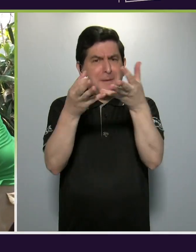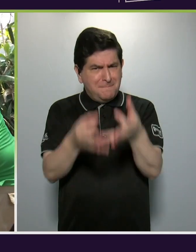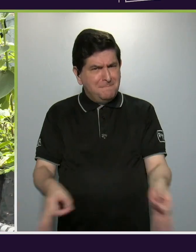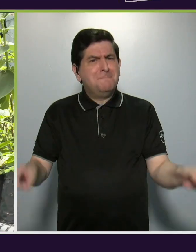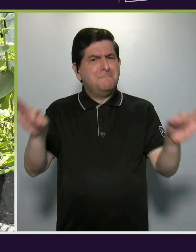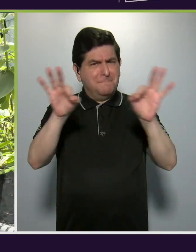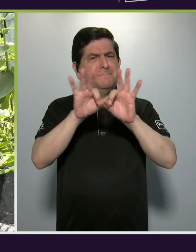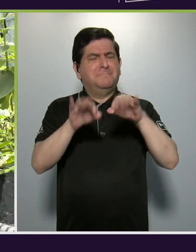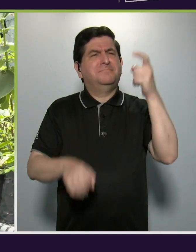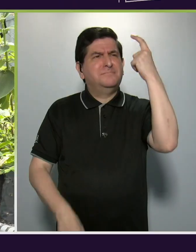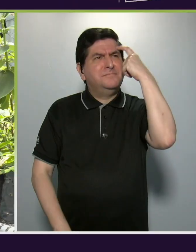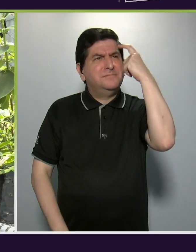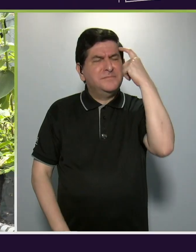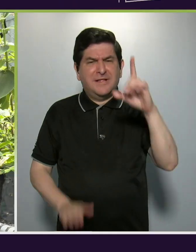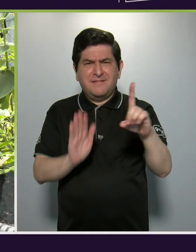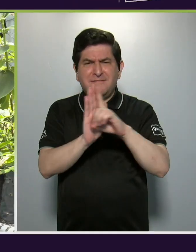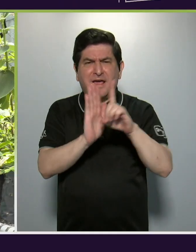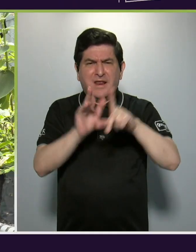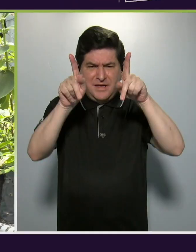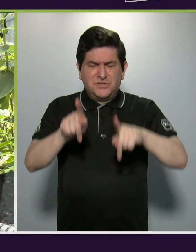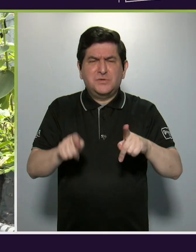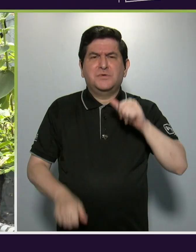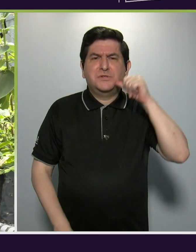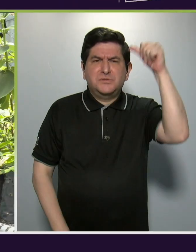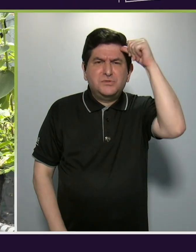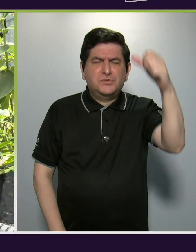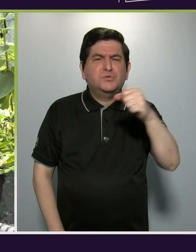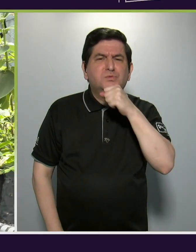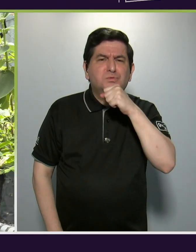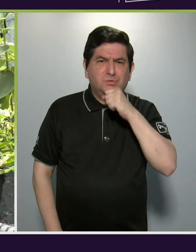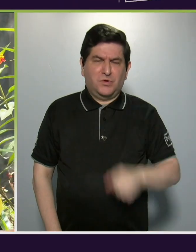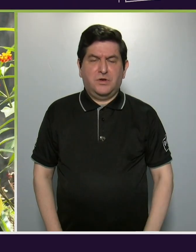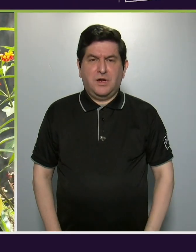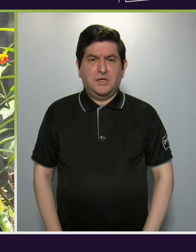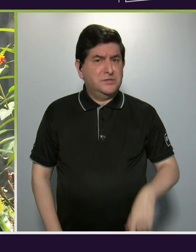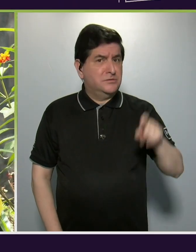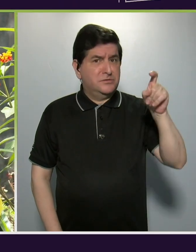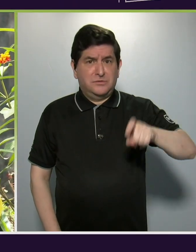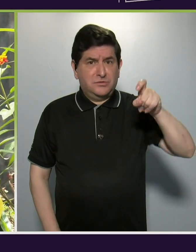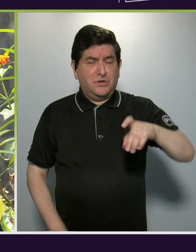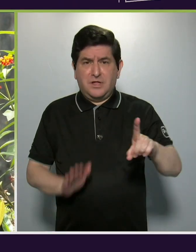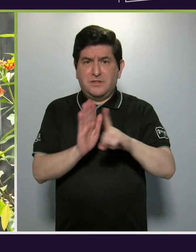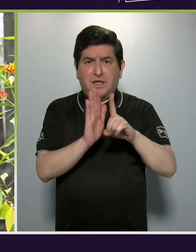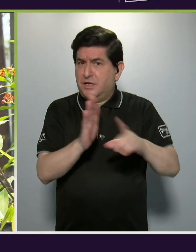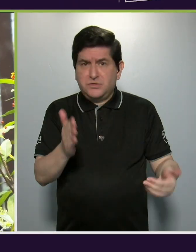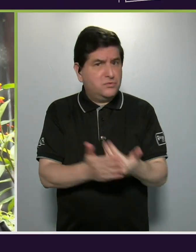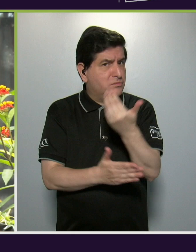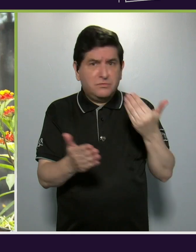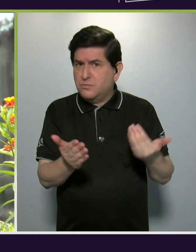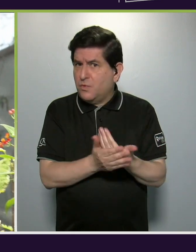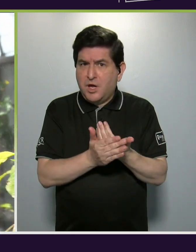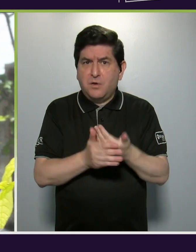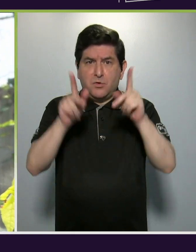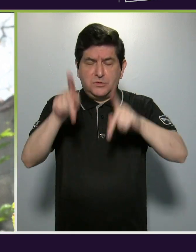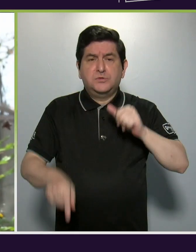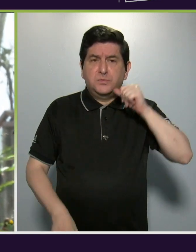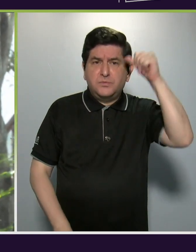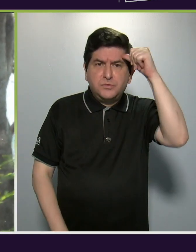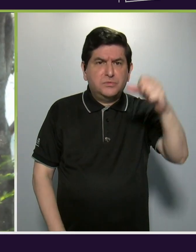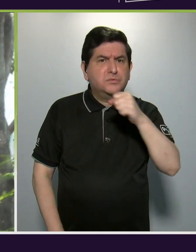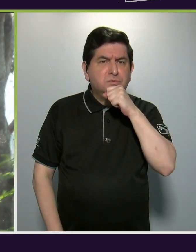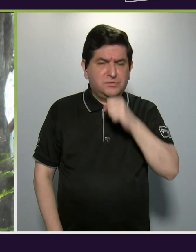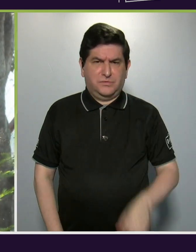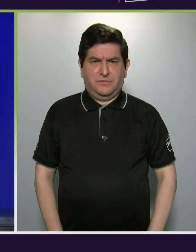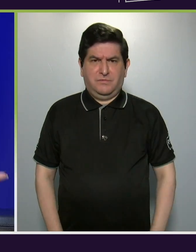veces cuando pensamos en derechos de las personas adultas mayores que no necesariamente son derechos nuevos para una persona adulta mayor.